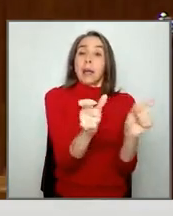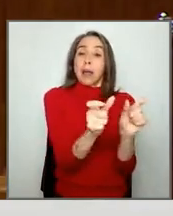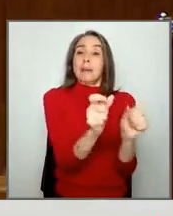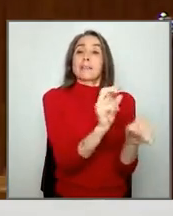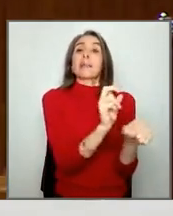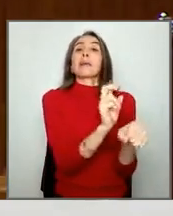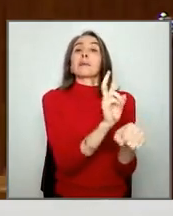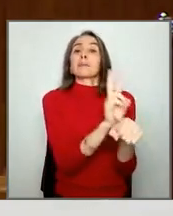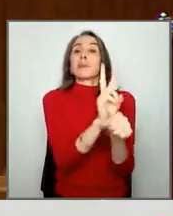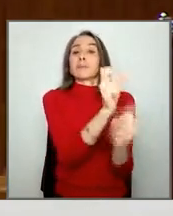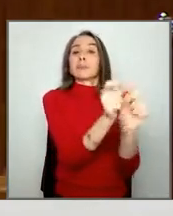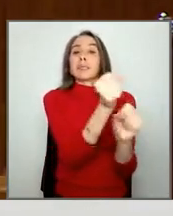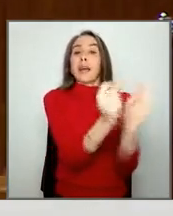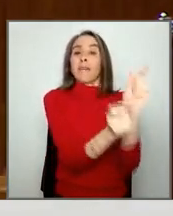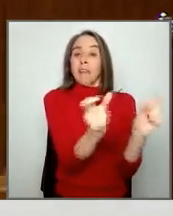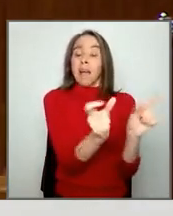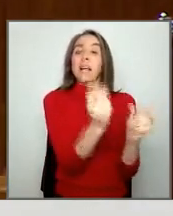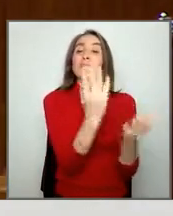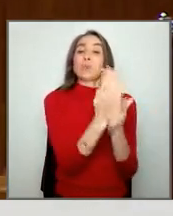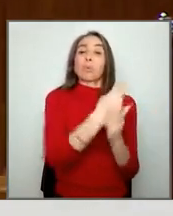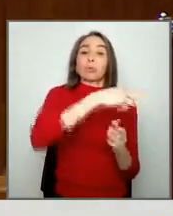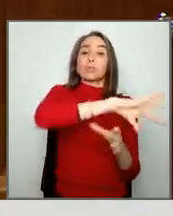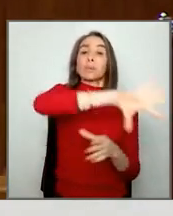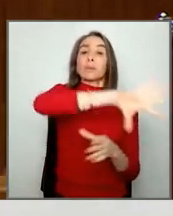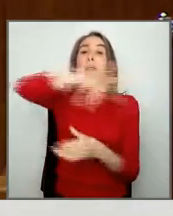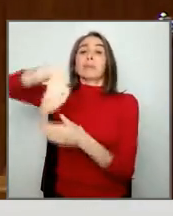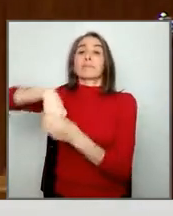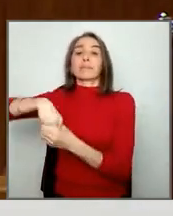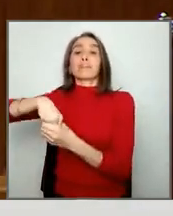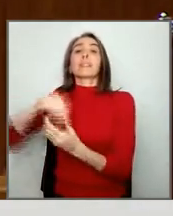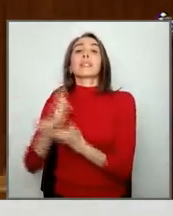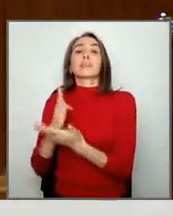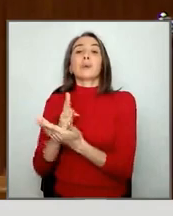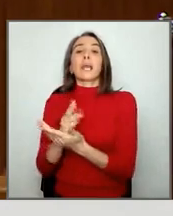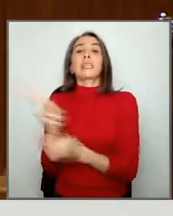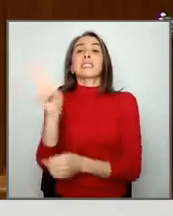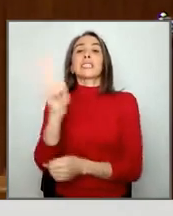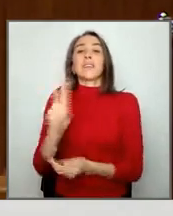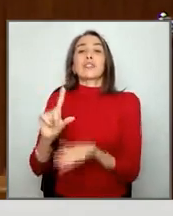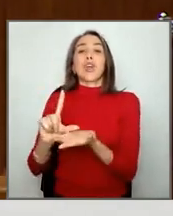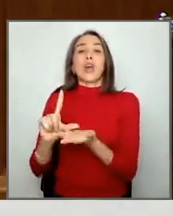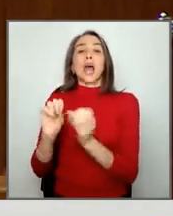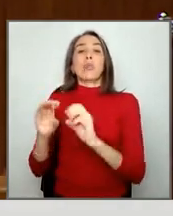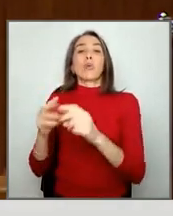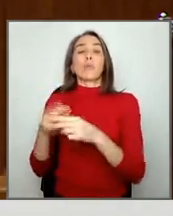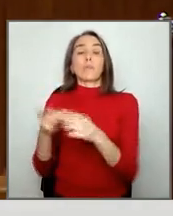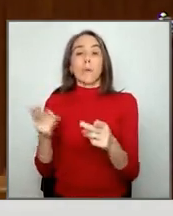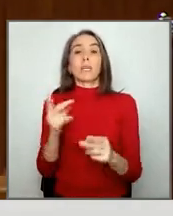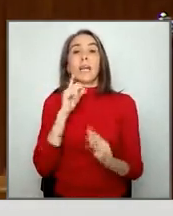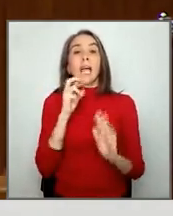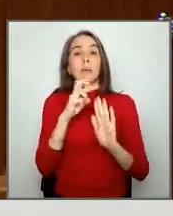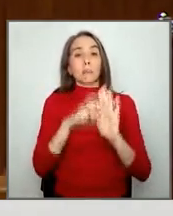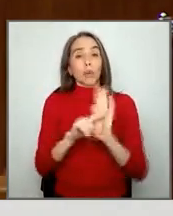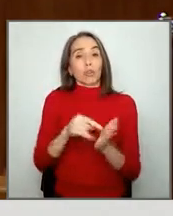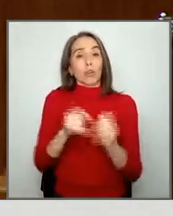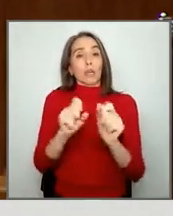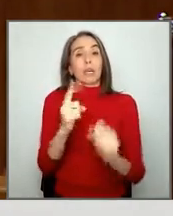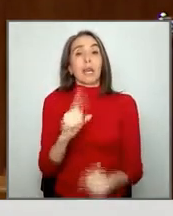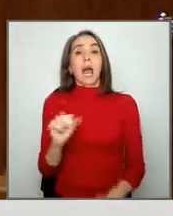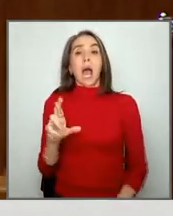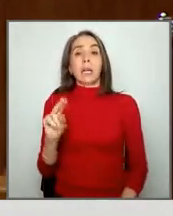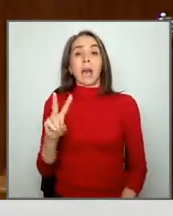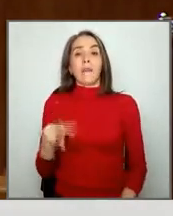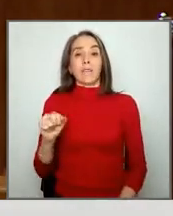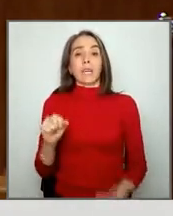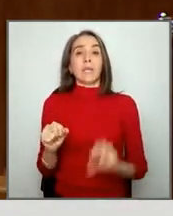esta iniciativa tiene su origen emociones refundidas la primera de los senadores señora Aravena y provoste y señores